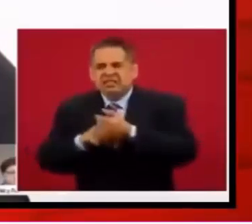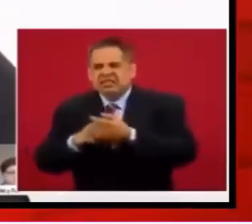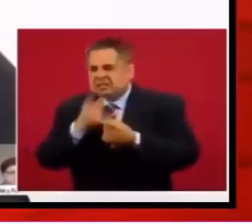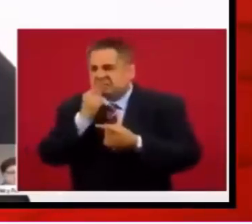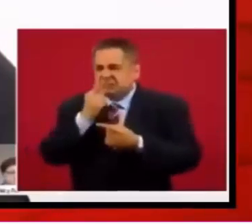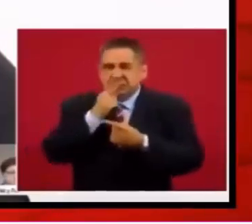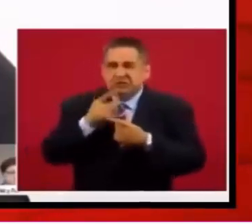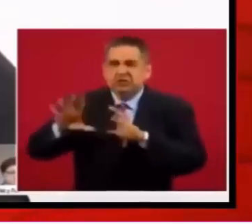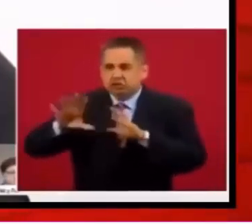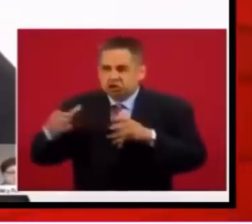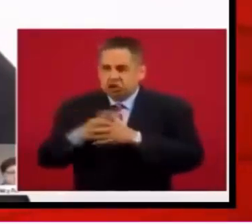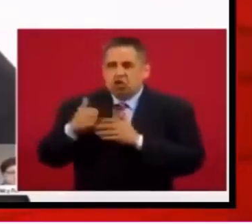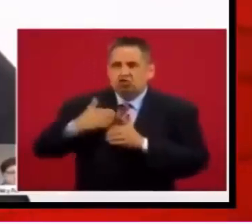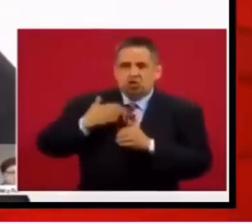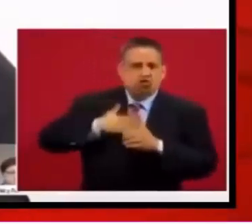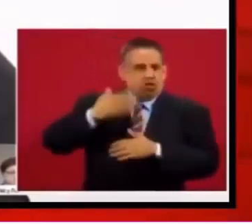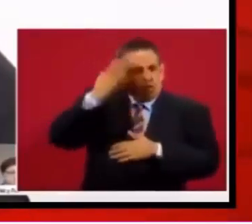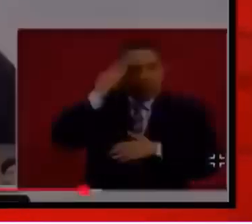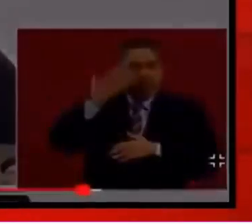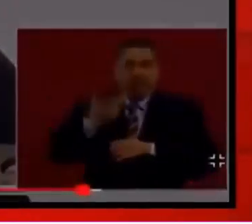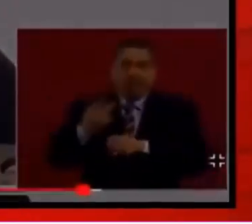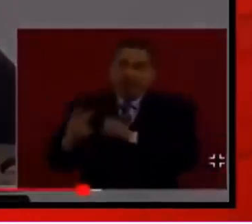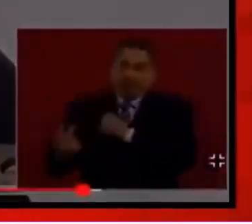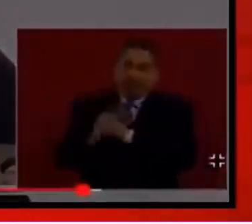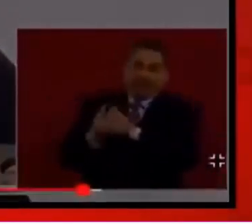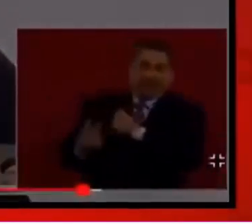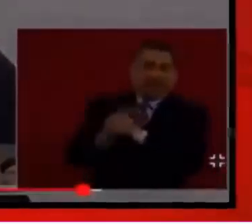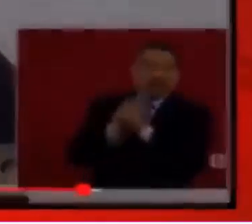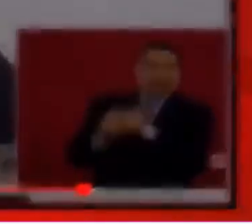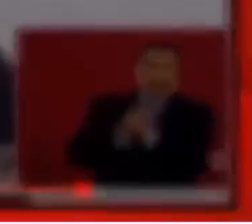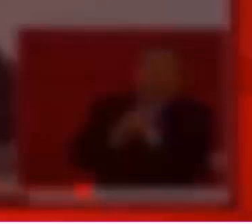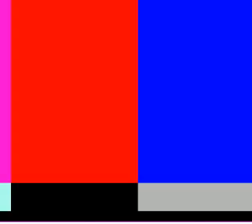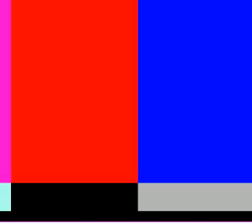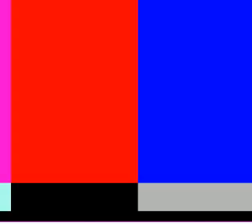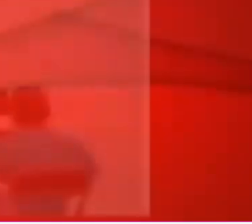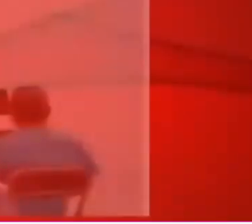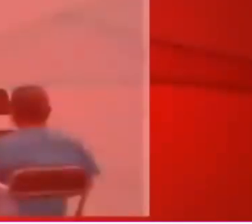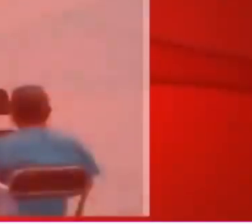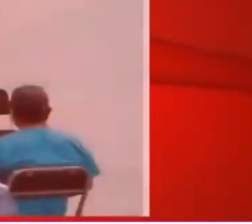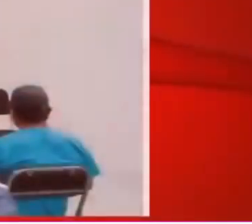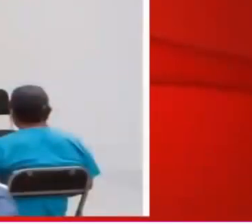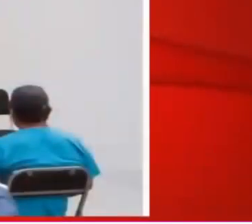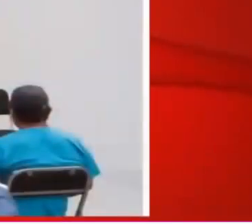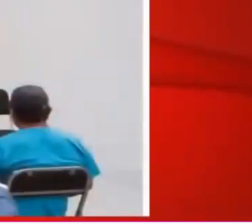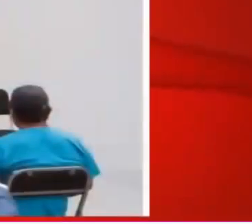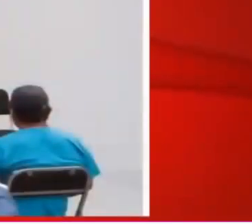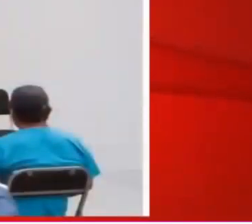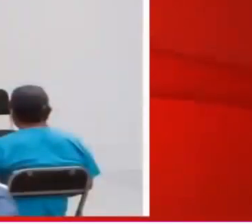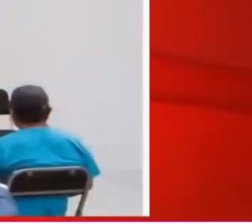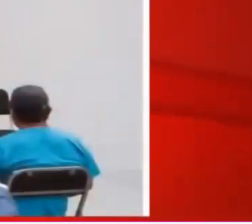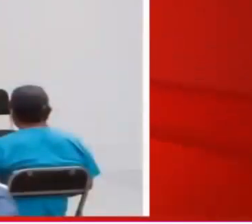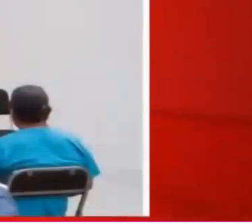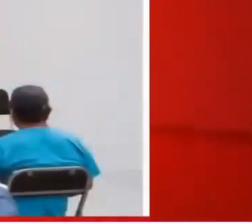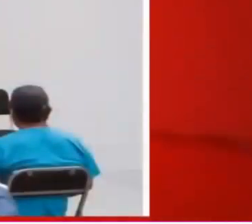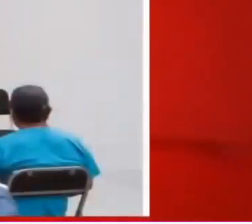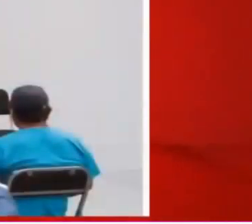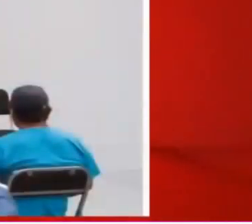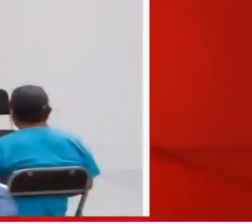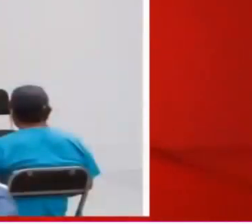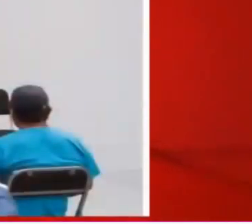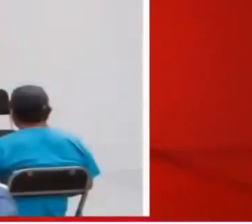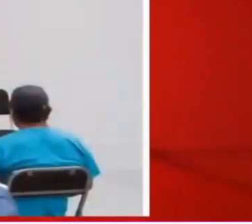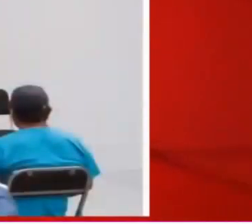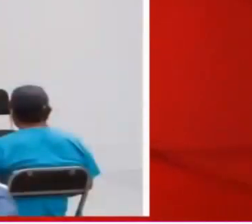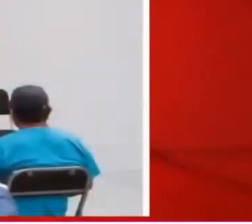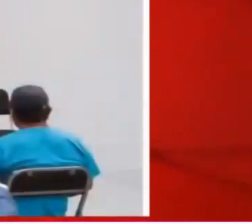el aparato administrativo para cuidarlo y facilitarle ese saqueo. Después del mensaje del fiscal Gertz Manero,